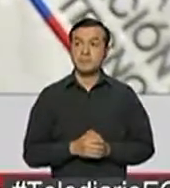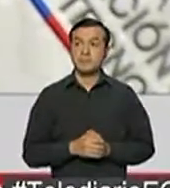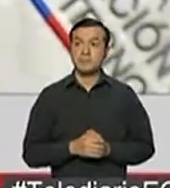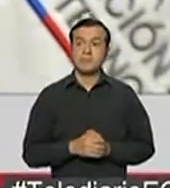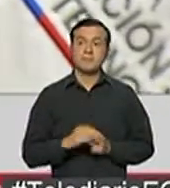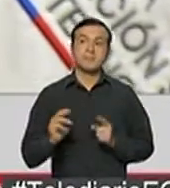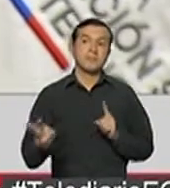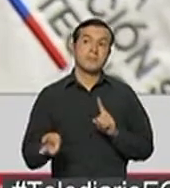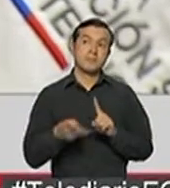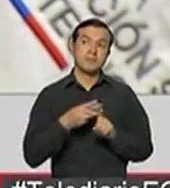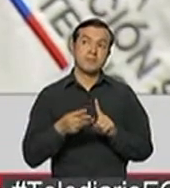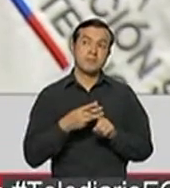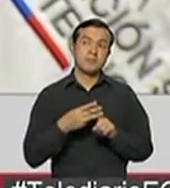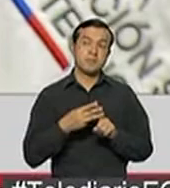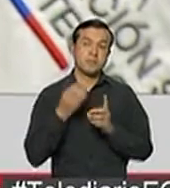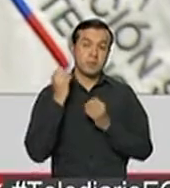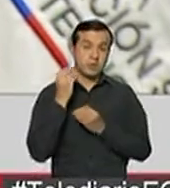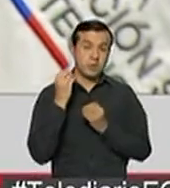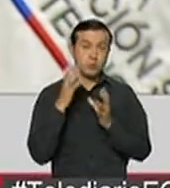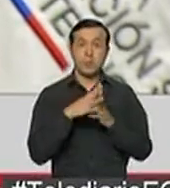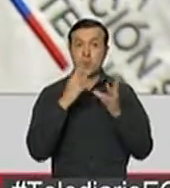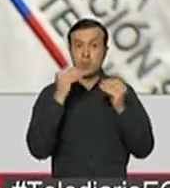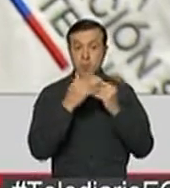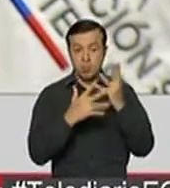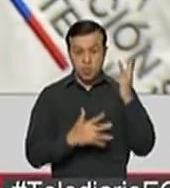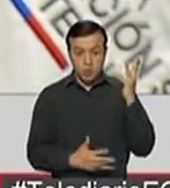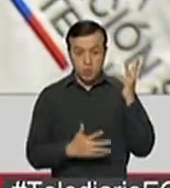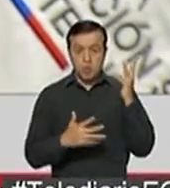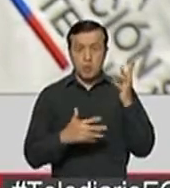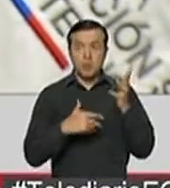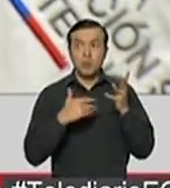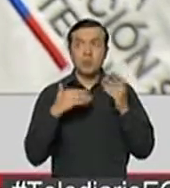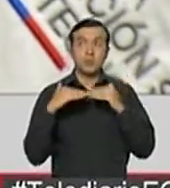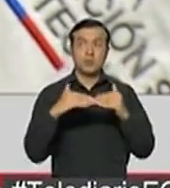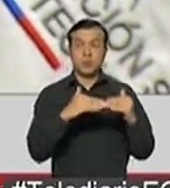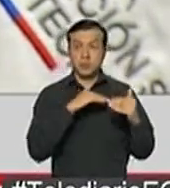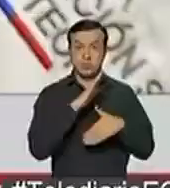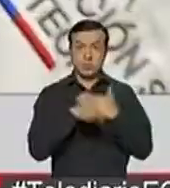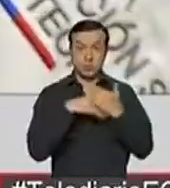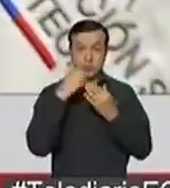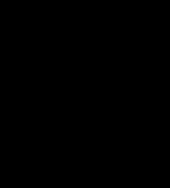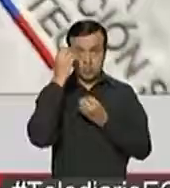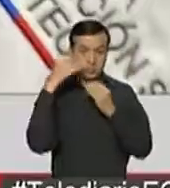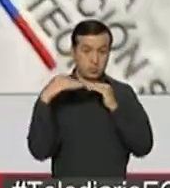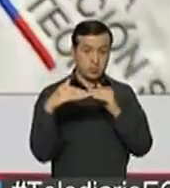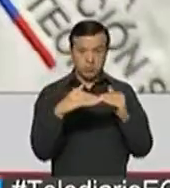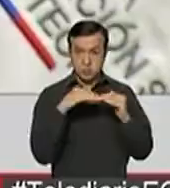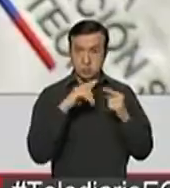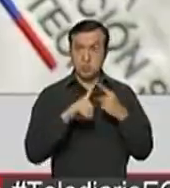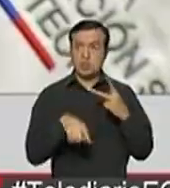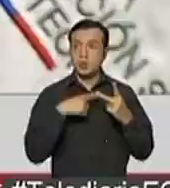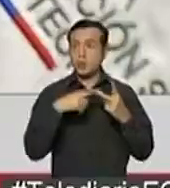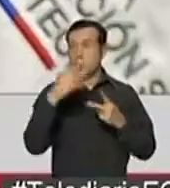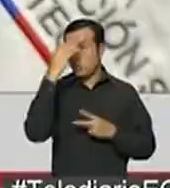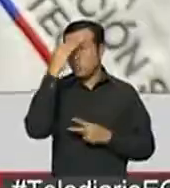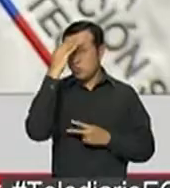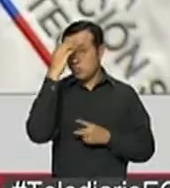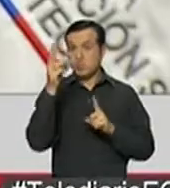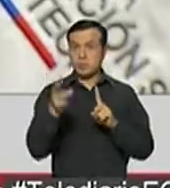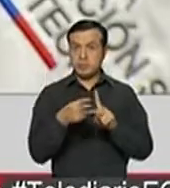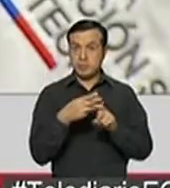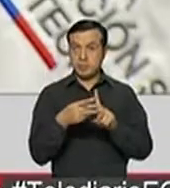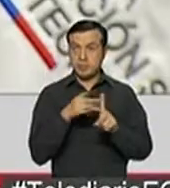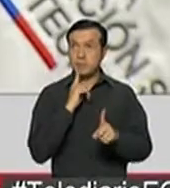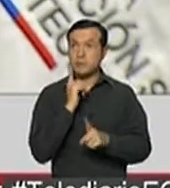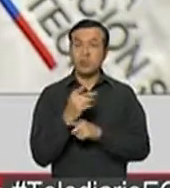se convirtió en una fuente de información sin límites, que significó una democratización del conocimiento. También lo es la educación en línea.